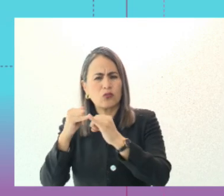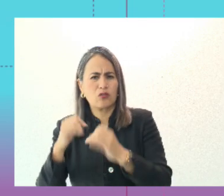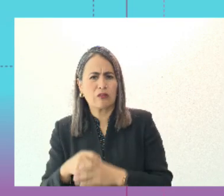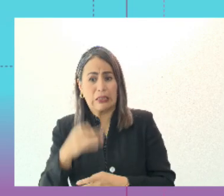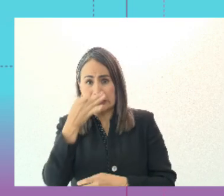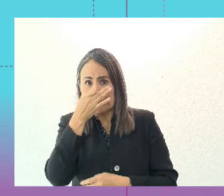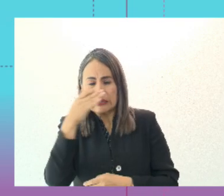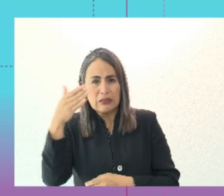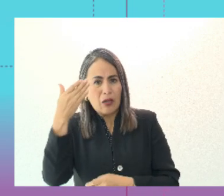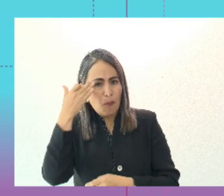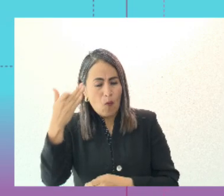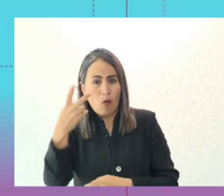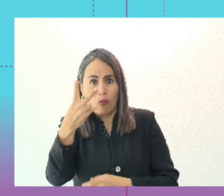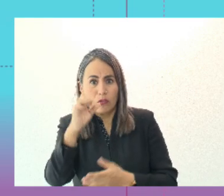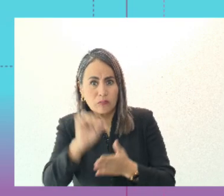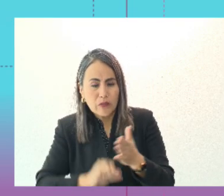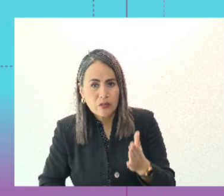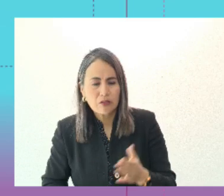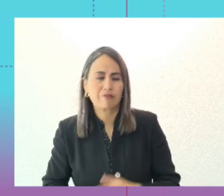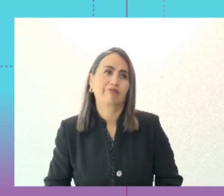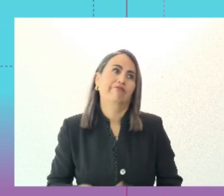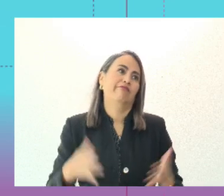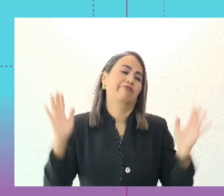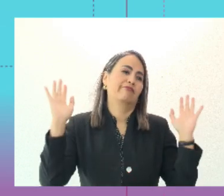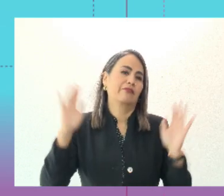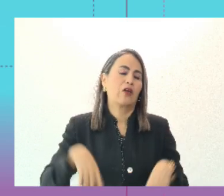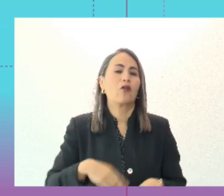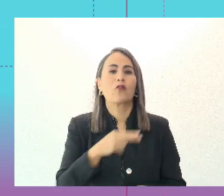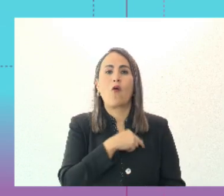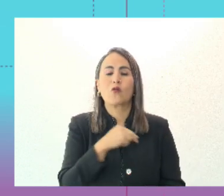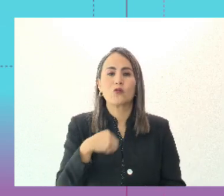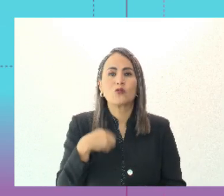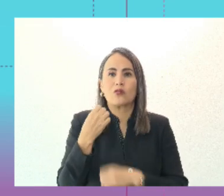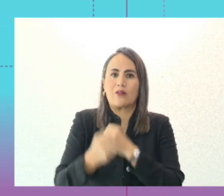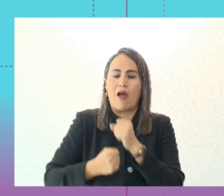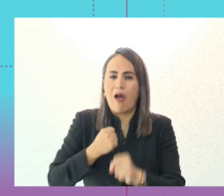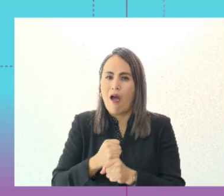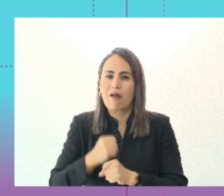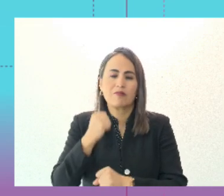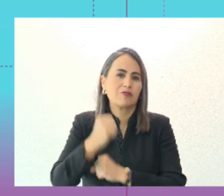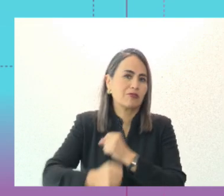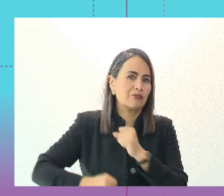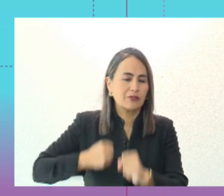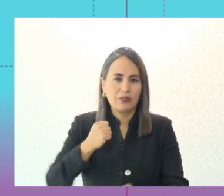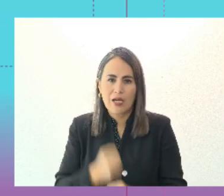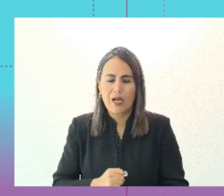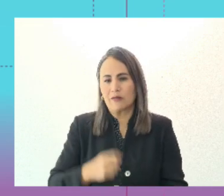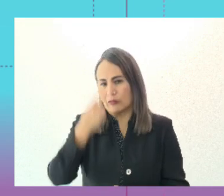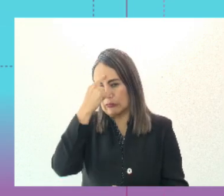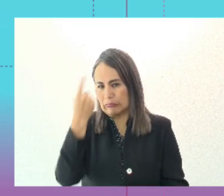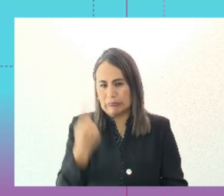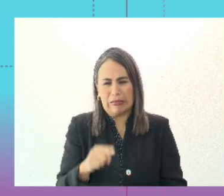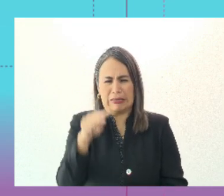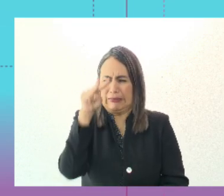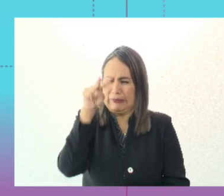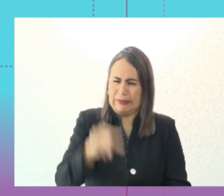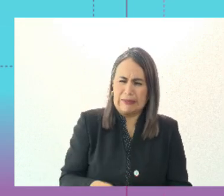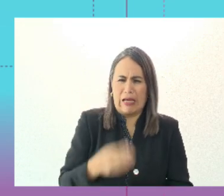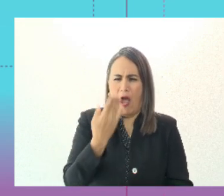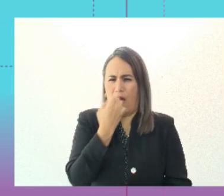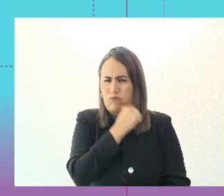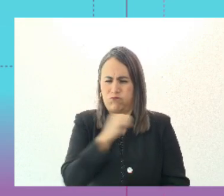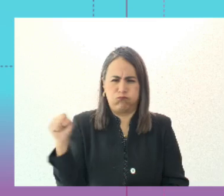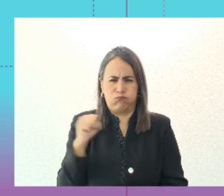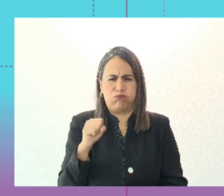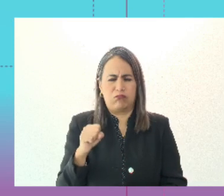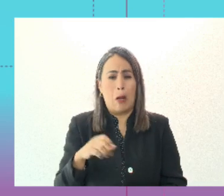dos meses, nosotros llevamos años para poder implementar un sistema institucional de archivos eficaz. Entonces, entre